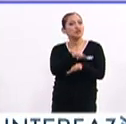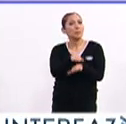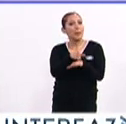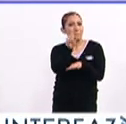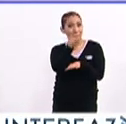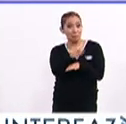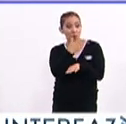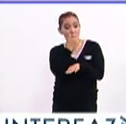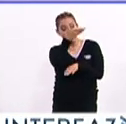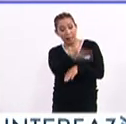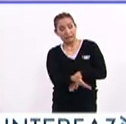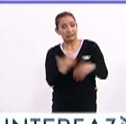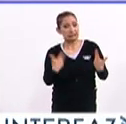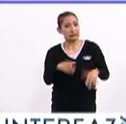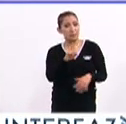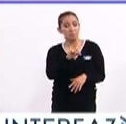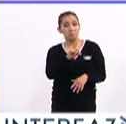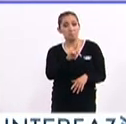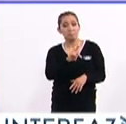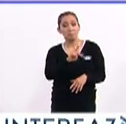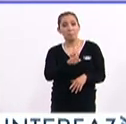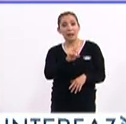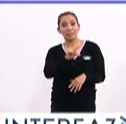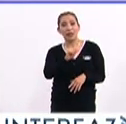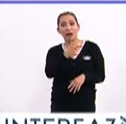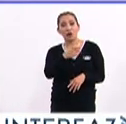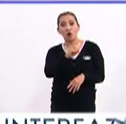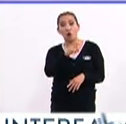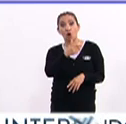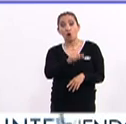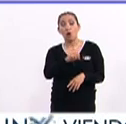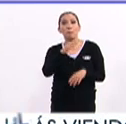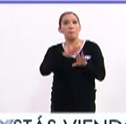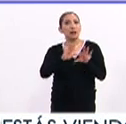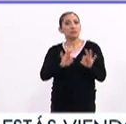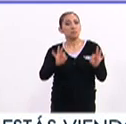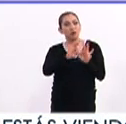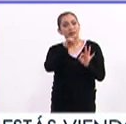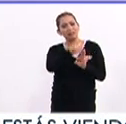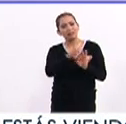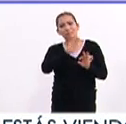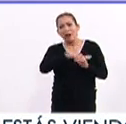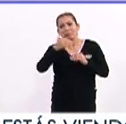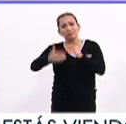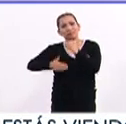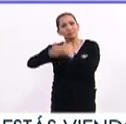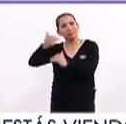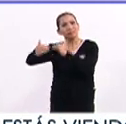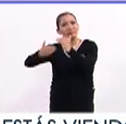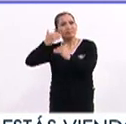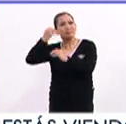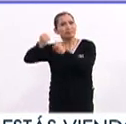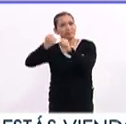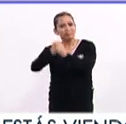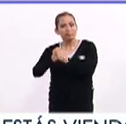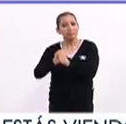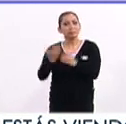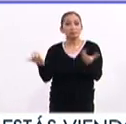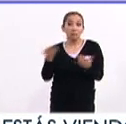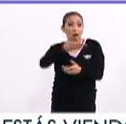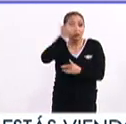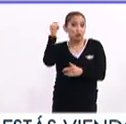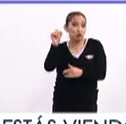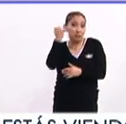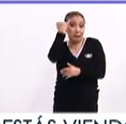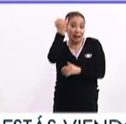de este teórico, de este pedagogo que resulta cada vez más relevante mientras van avanzando los años. No sé si